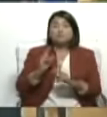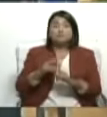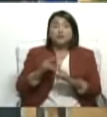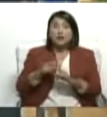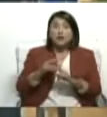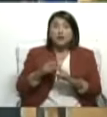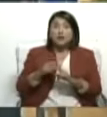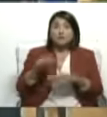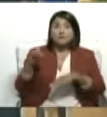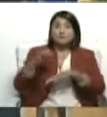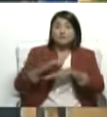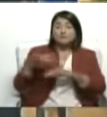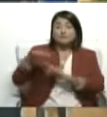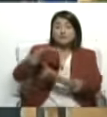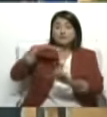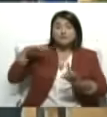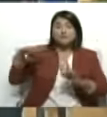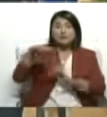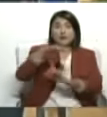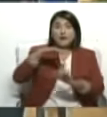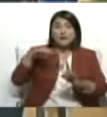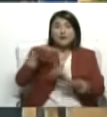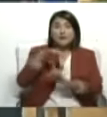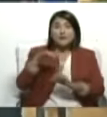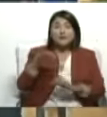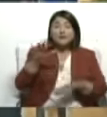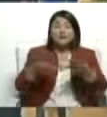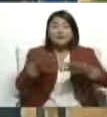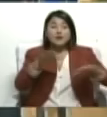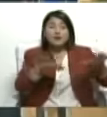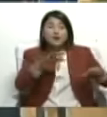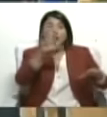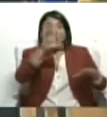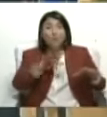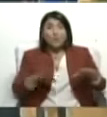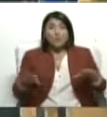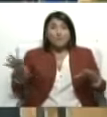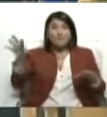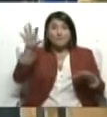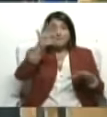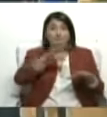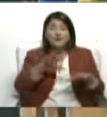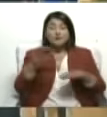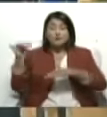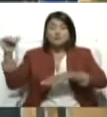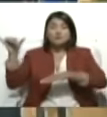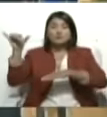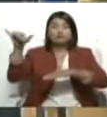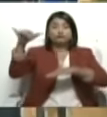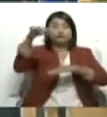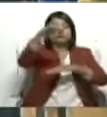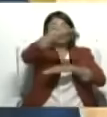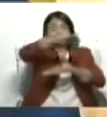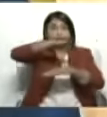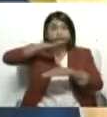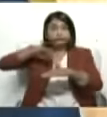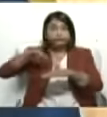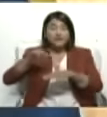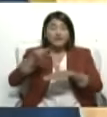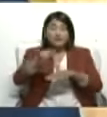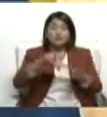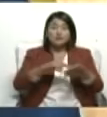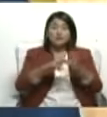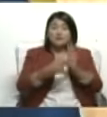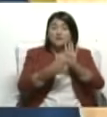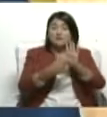la región, violando el espacio aéreo de alguno de los países donde transitó. Y no es más que una demostración